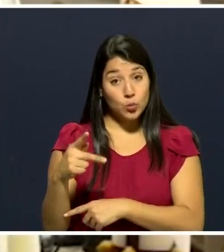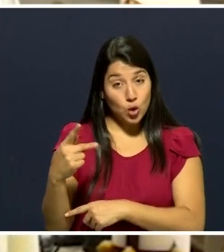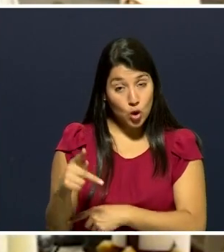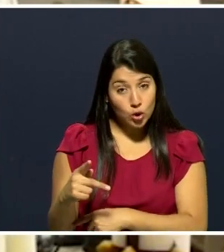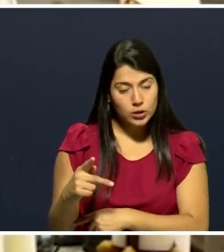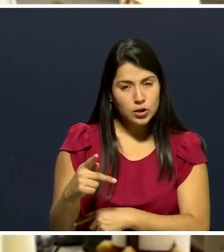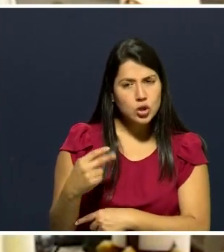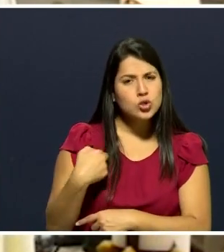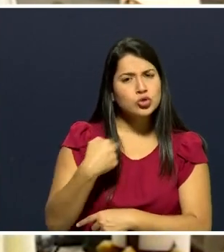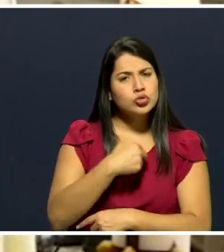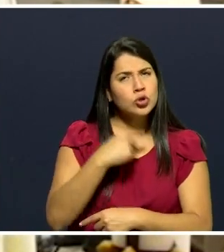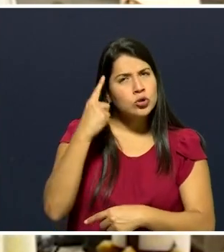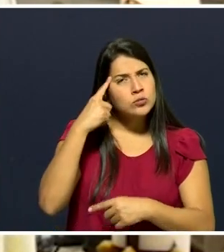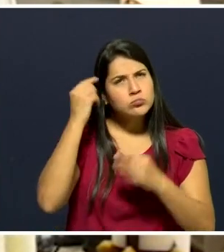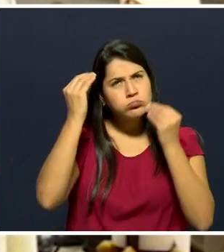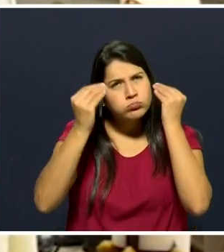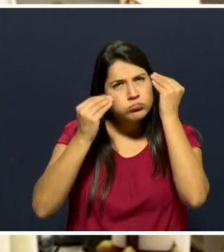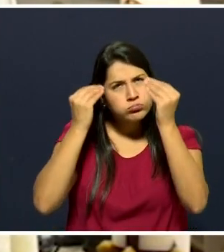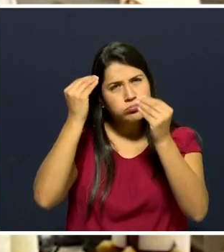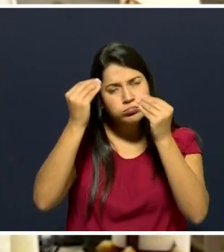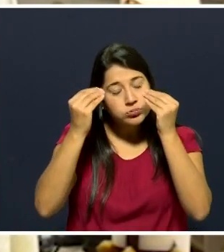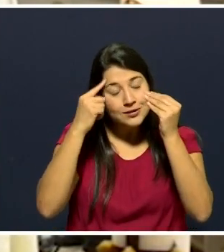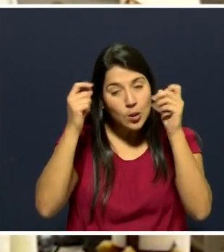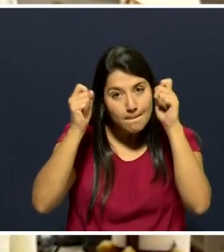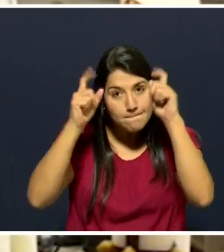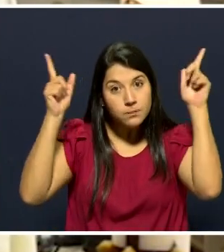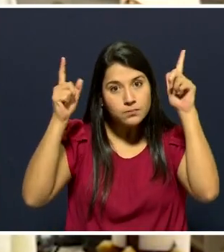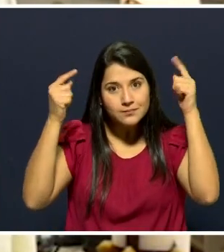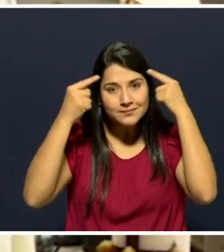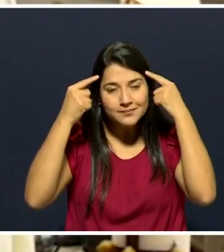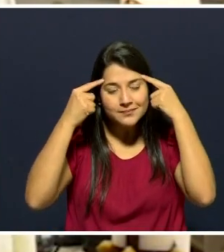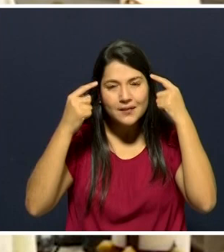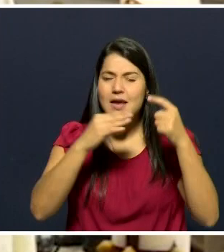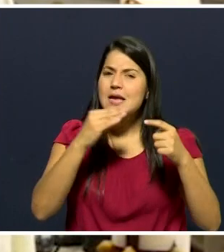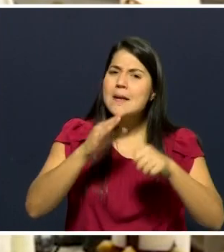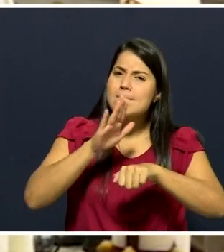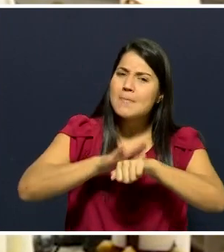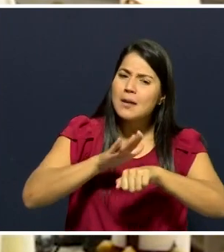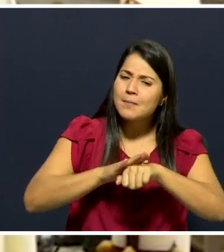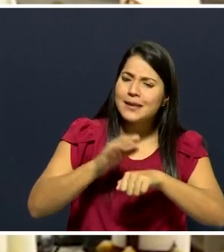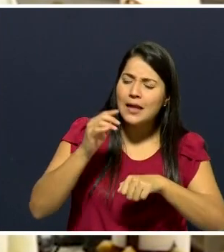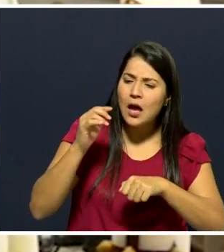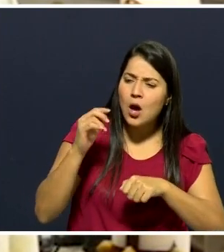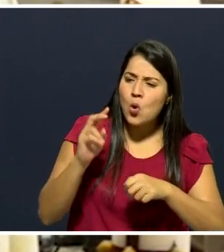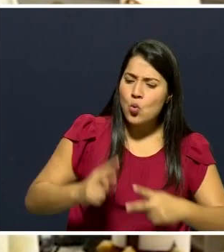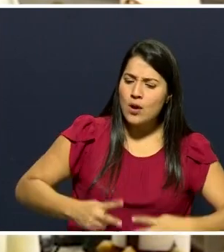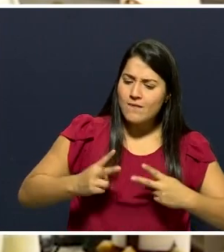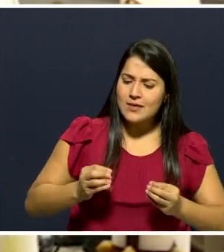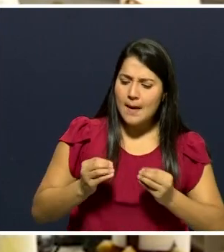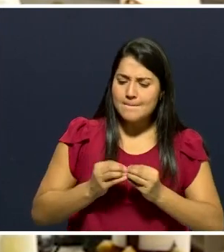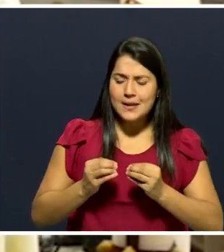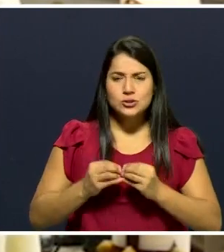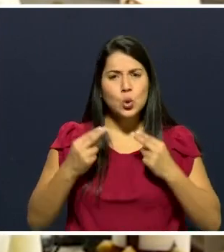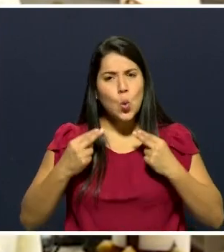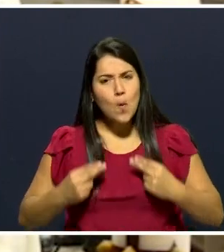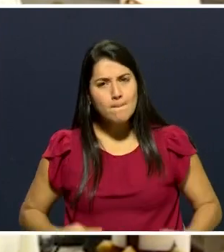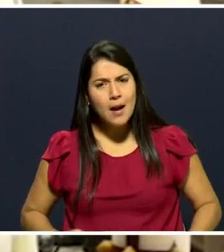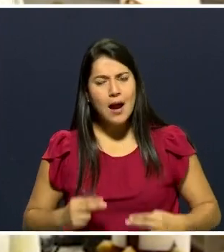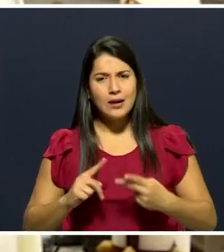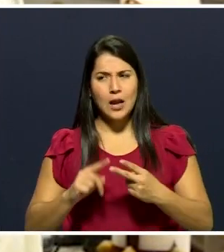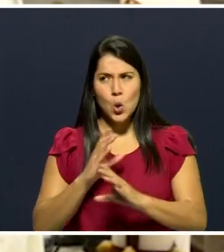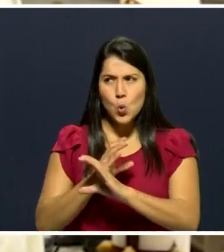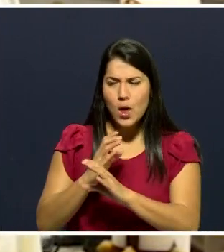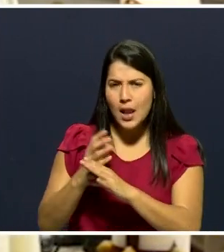nuestras conciencias dormidas y permita una conversión humanista y ecológica que termine con la idolatría